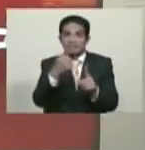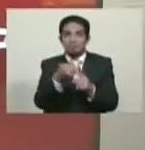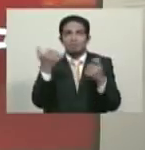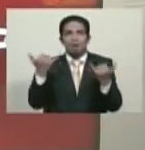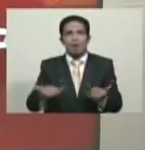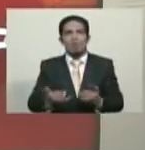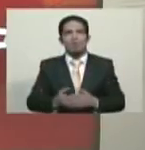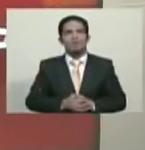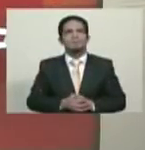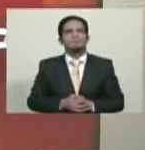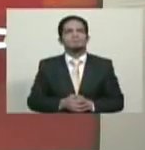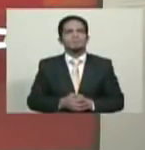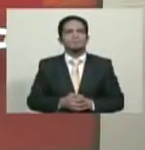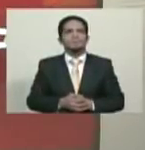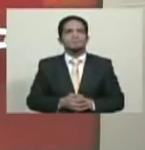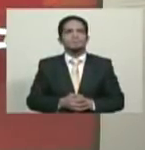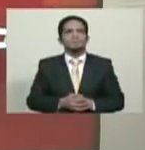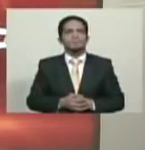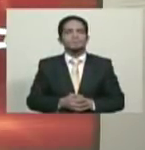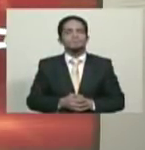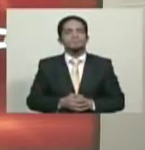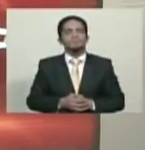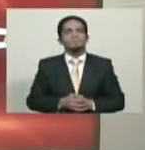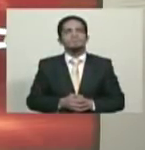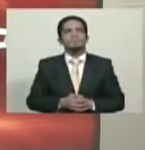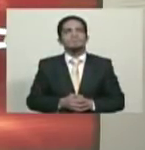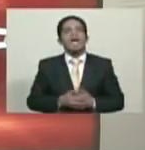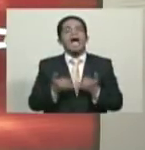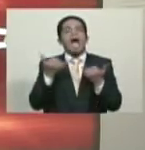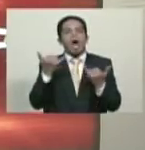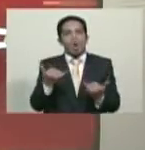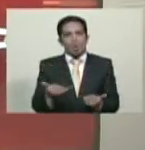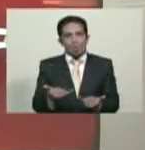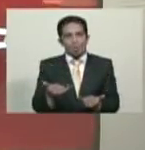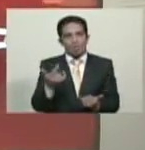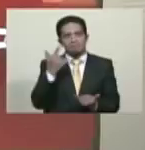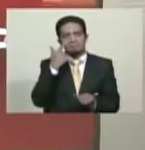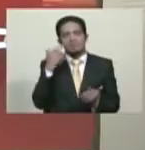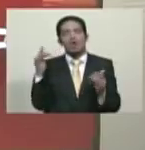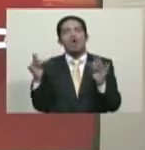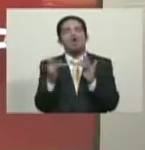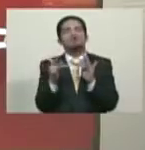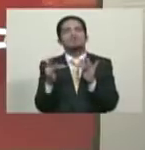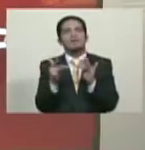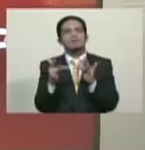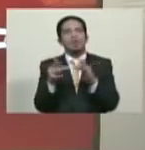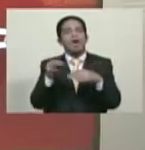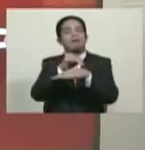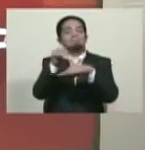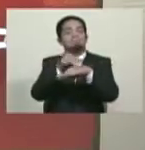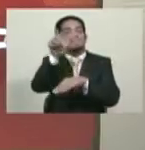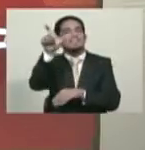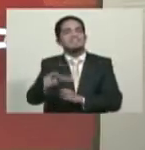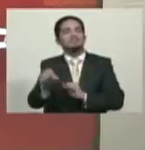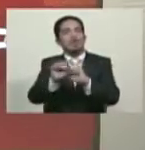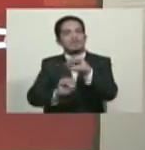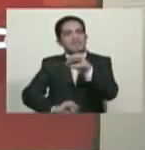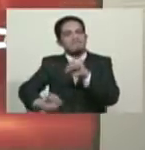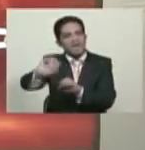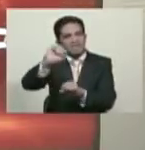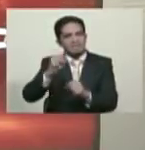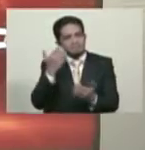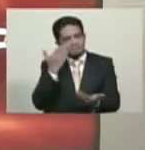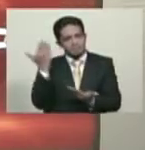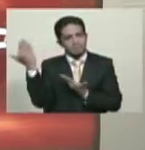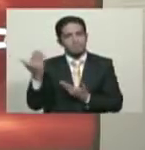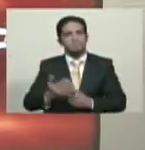Se sigue generando interés, información de interés, como lo estábamos mencionando, y de inmediato nos enlazamos con el ministro para la Defensa, Vladimir Padrino López.